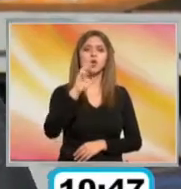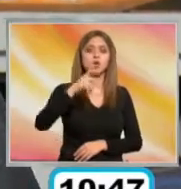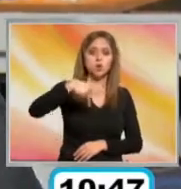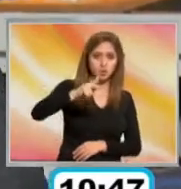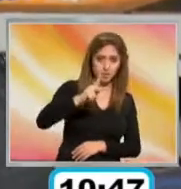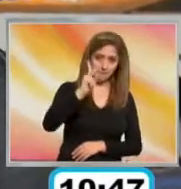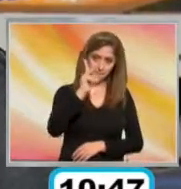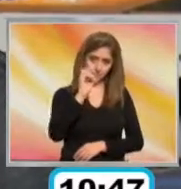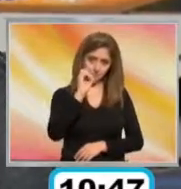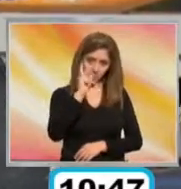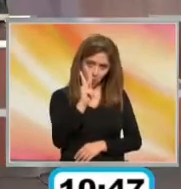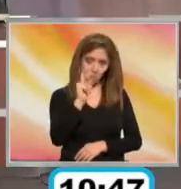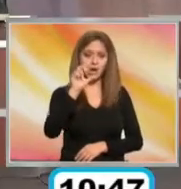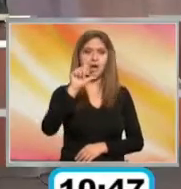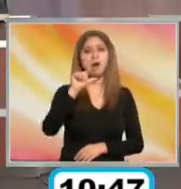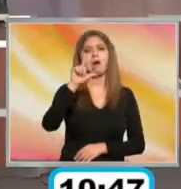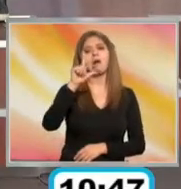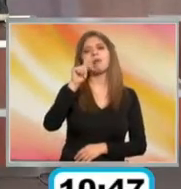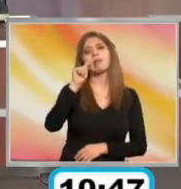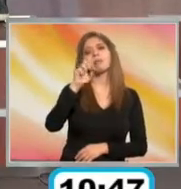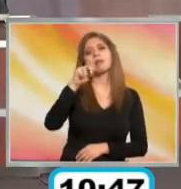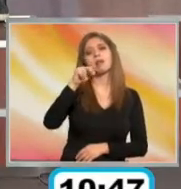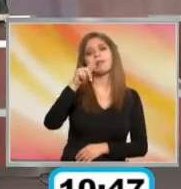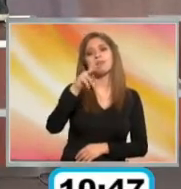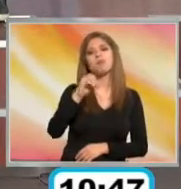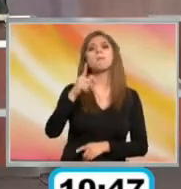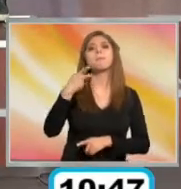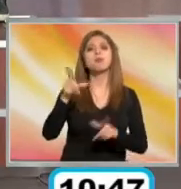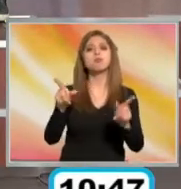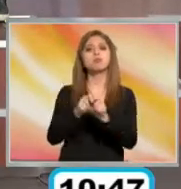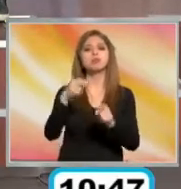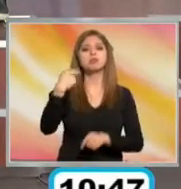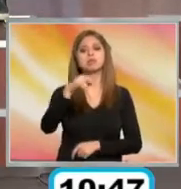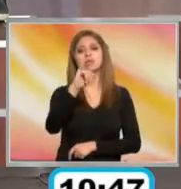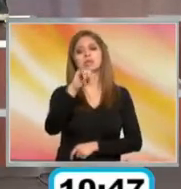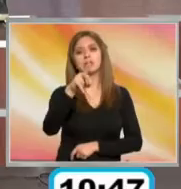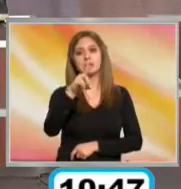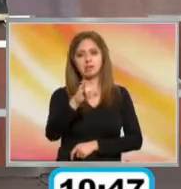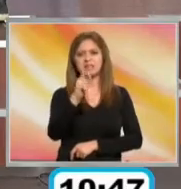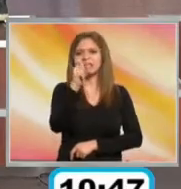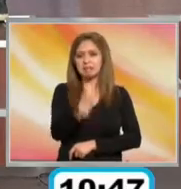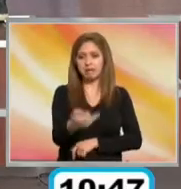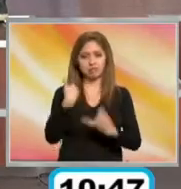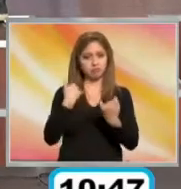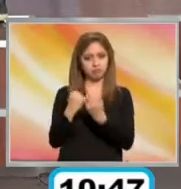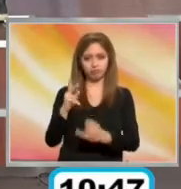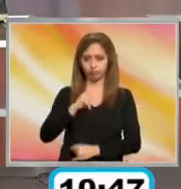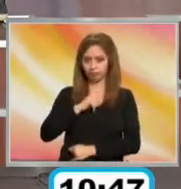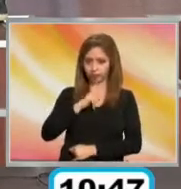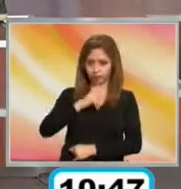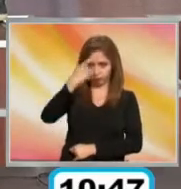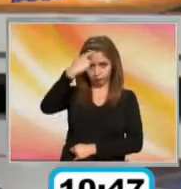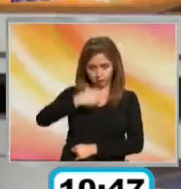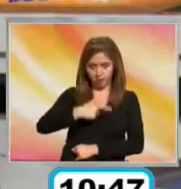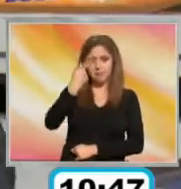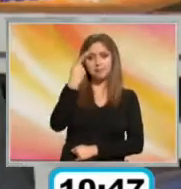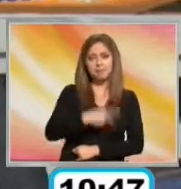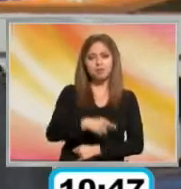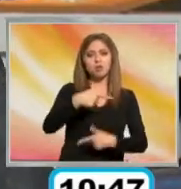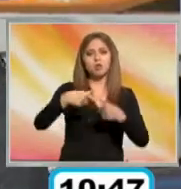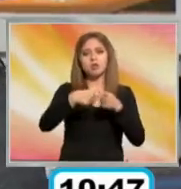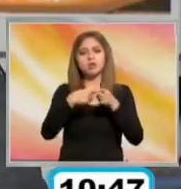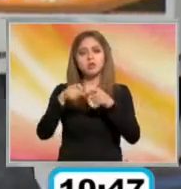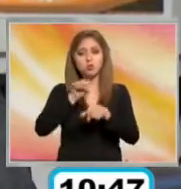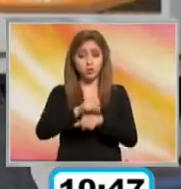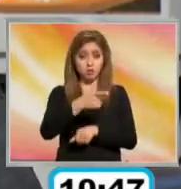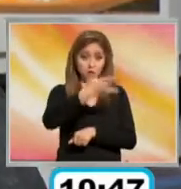Es alternativo, es indie, es totalmente independiente y este disco es ligeramente más suave que nuestro primer disco,